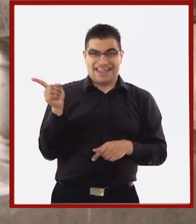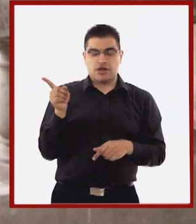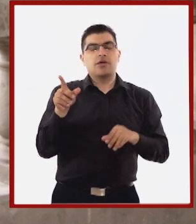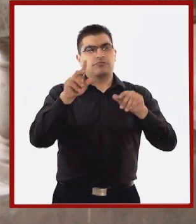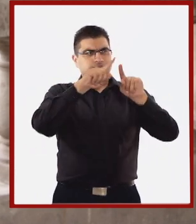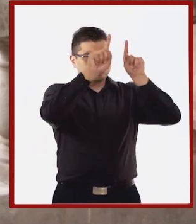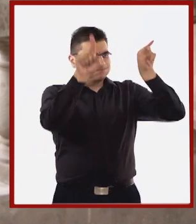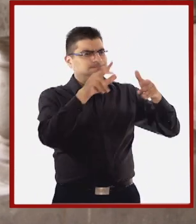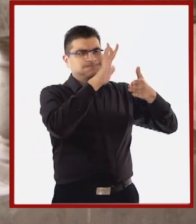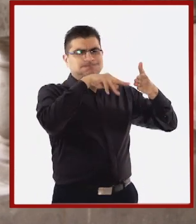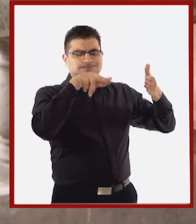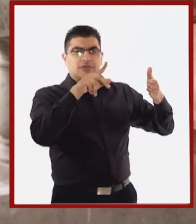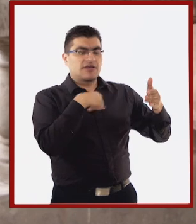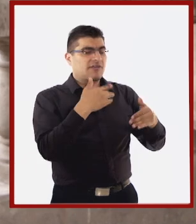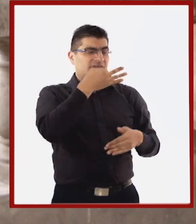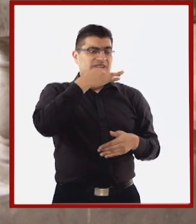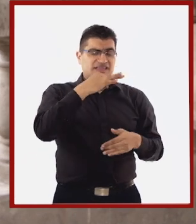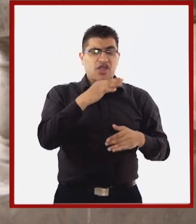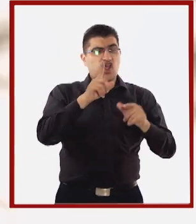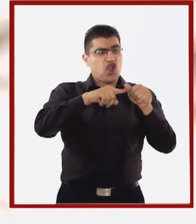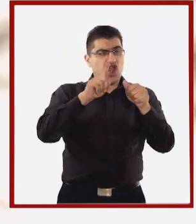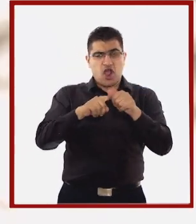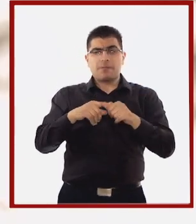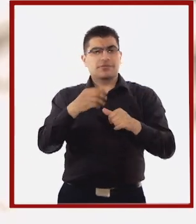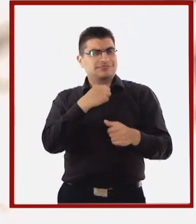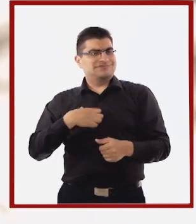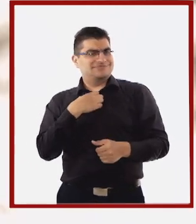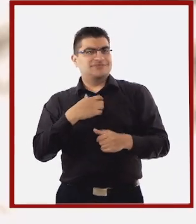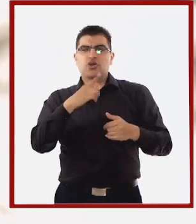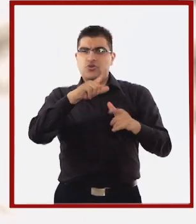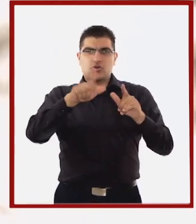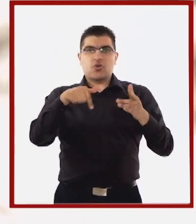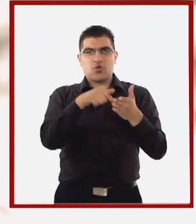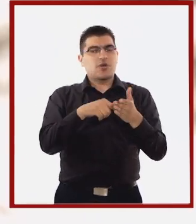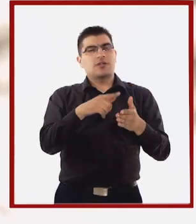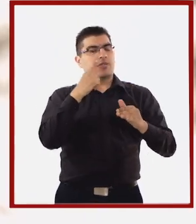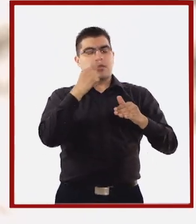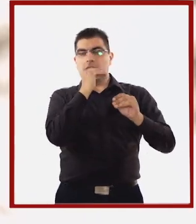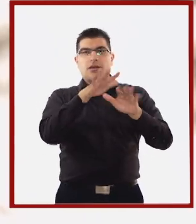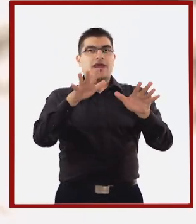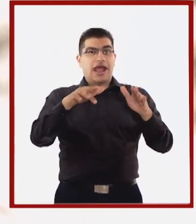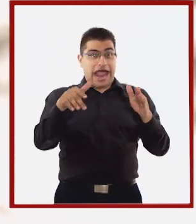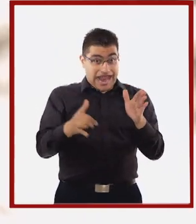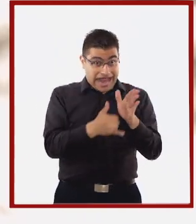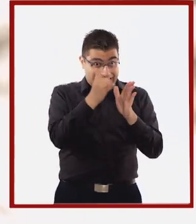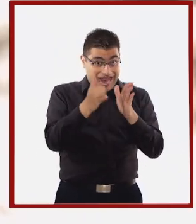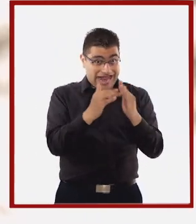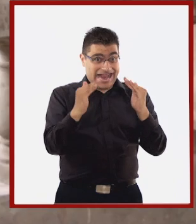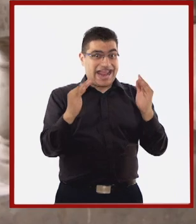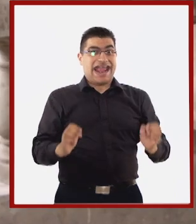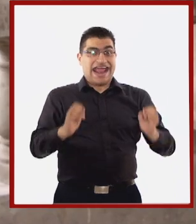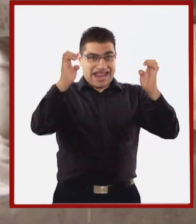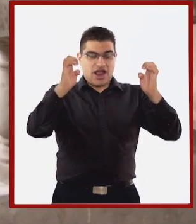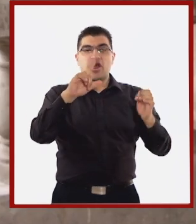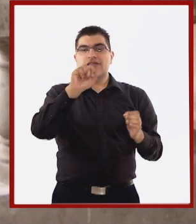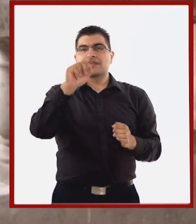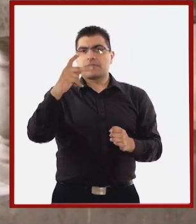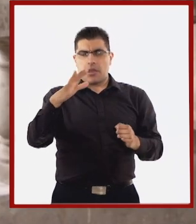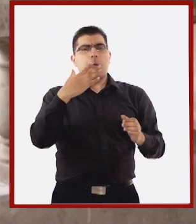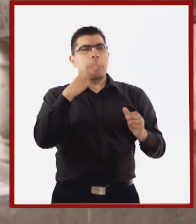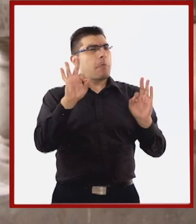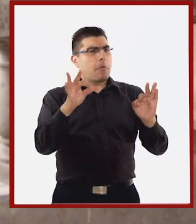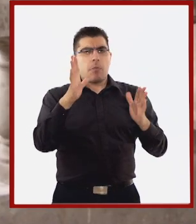mascotas. Pues mira, ponerte en mis zapatos implica imaginarte que todos los días que te vas a dormir y tu